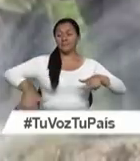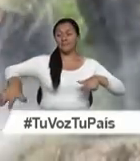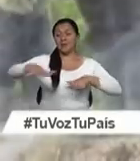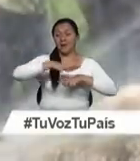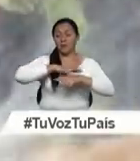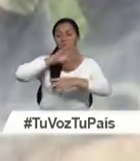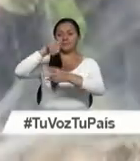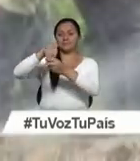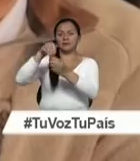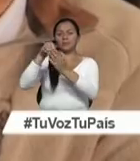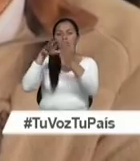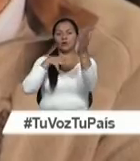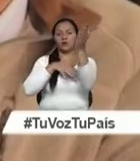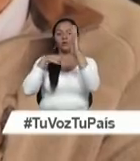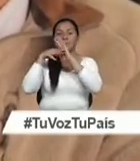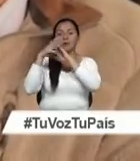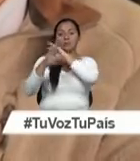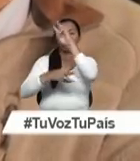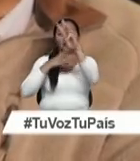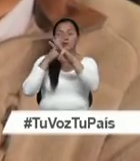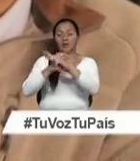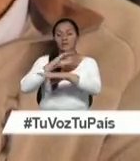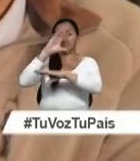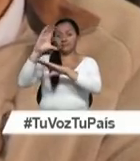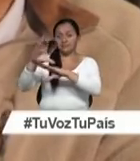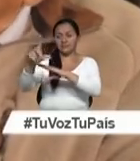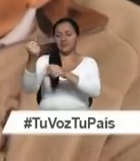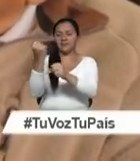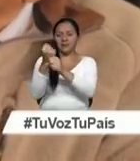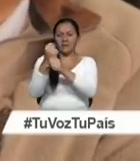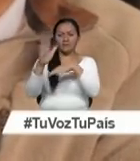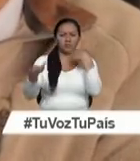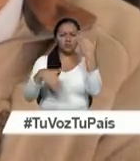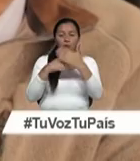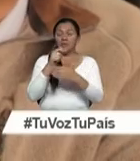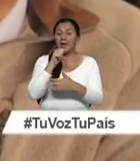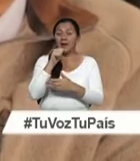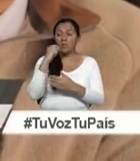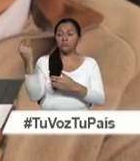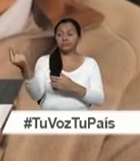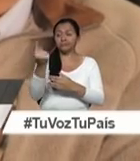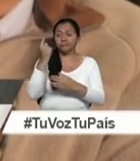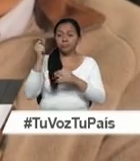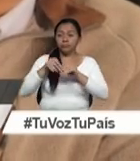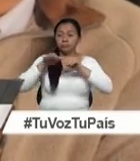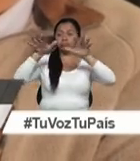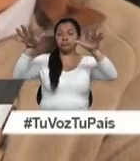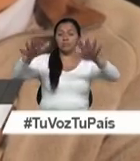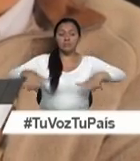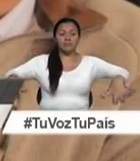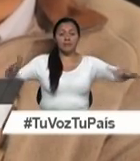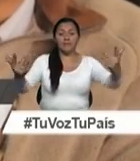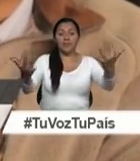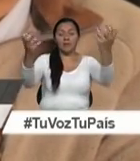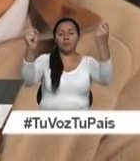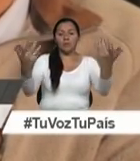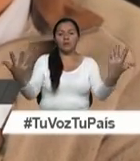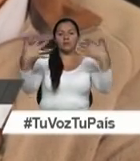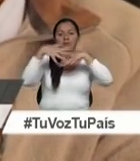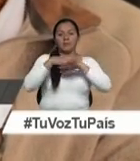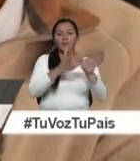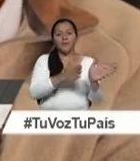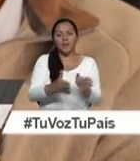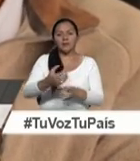intervenir el proyecto del Banco Mundial para que, teniendo al riego como un eje central, se articulen otro tipo de acciones,